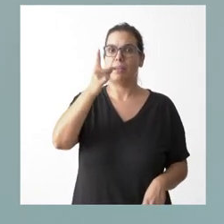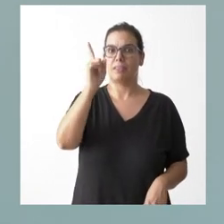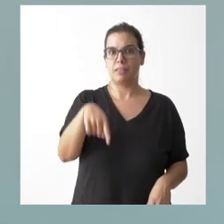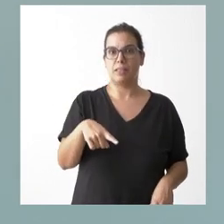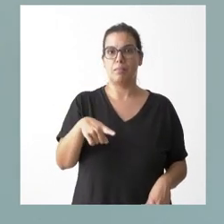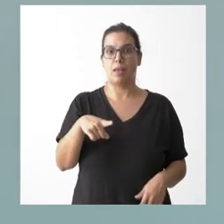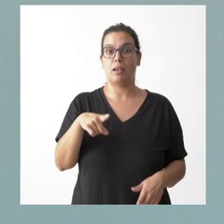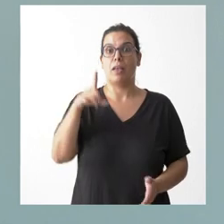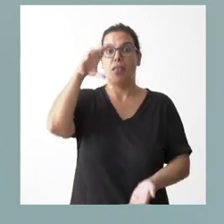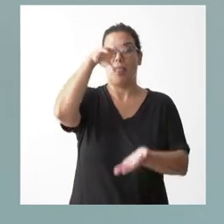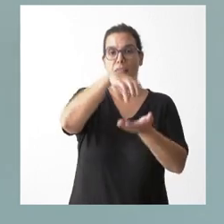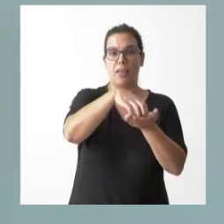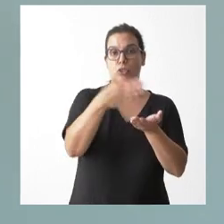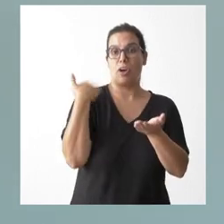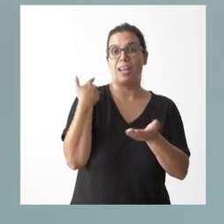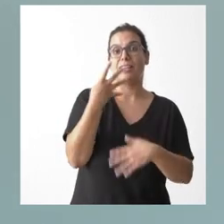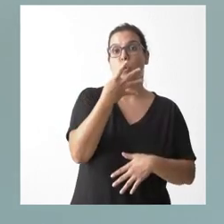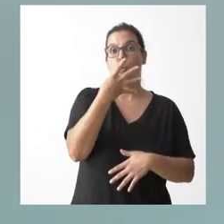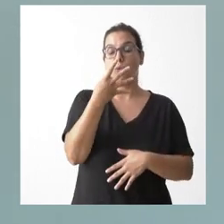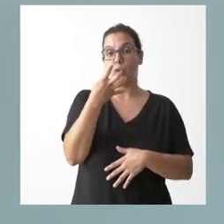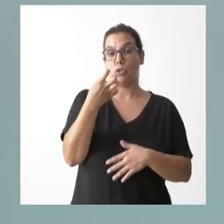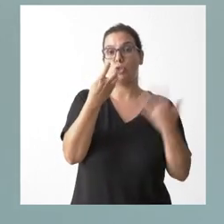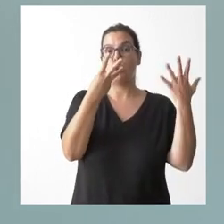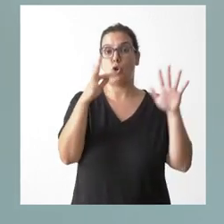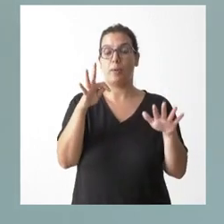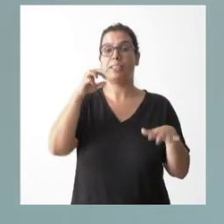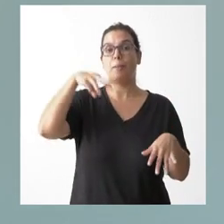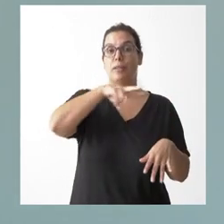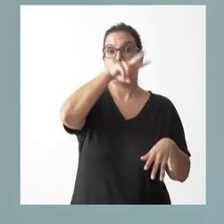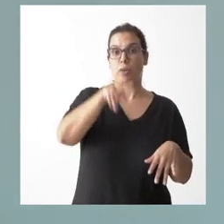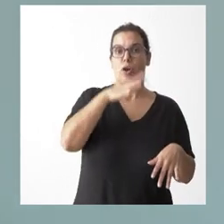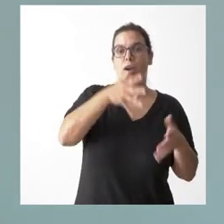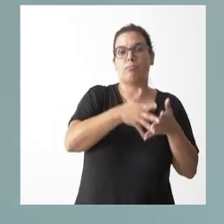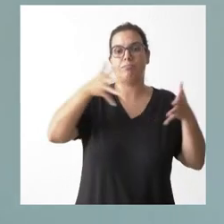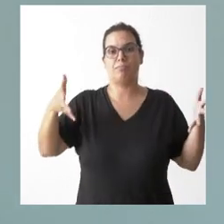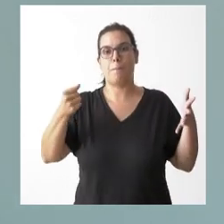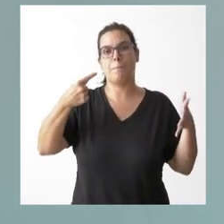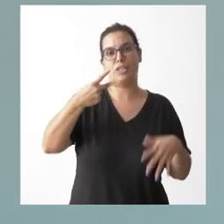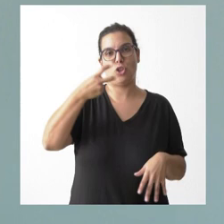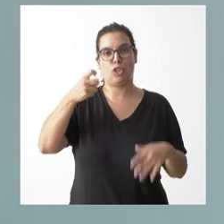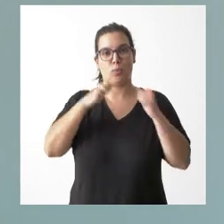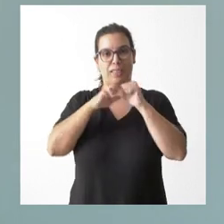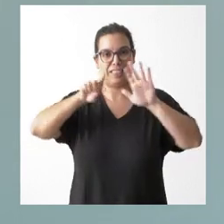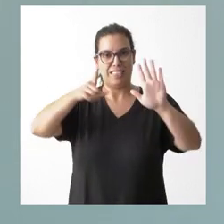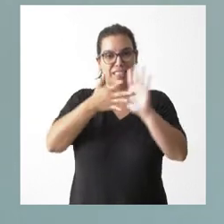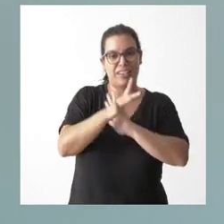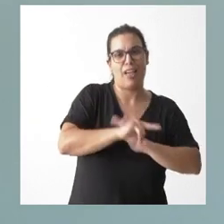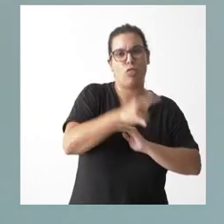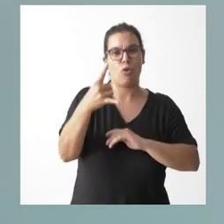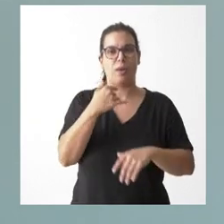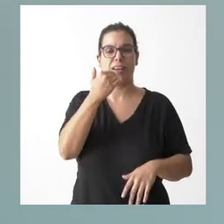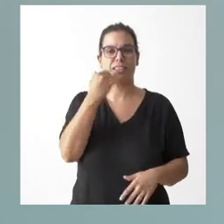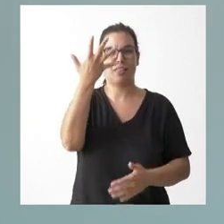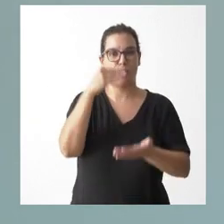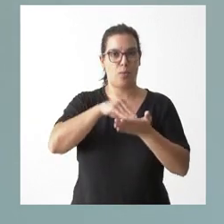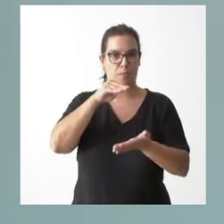los 490 metros cuadrados actuales a un total de 2.126, por tanto, multiplicando por casi 5 el